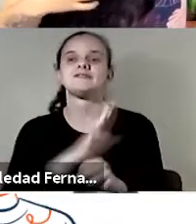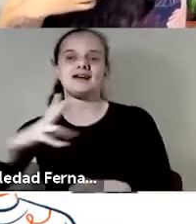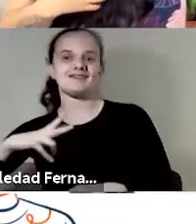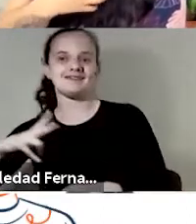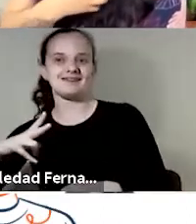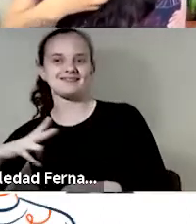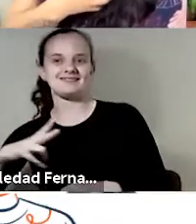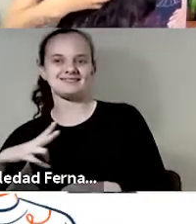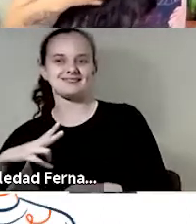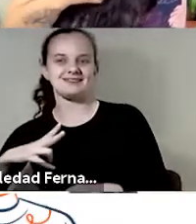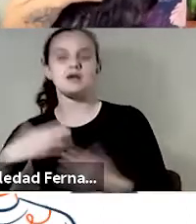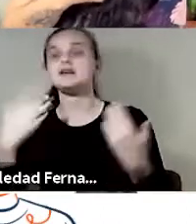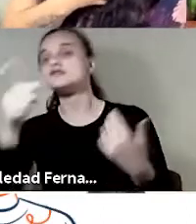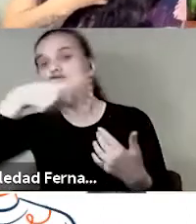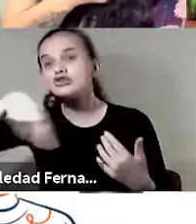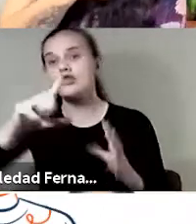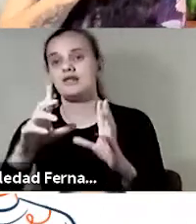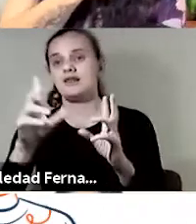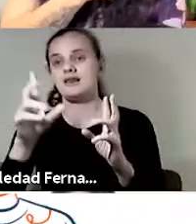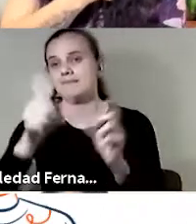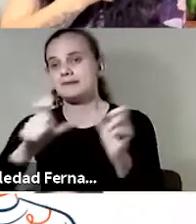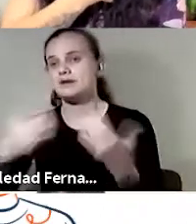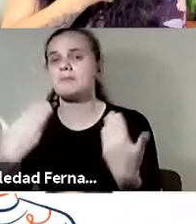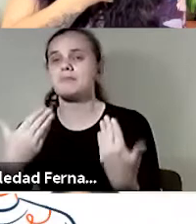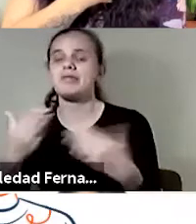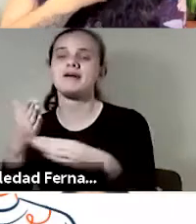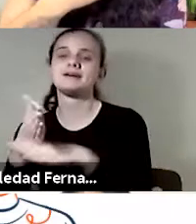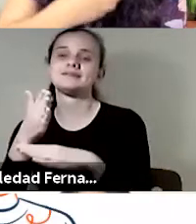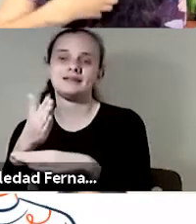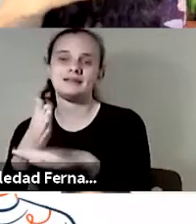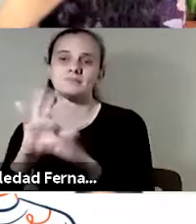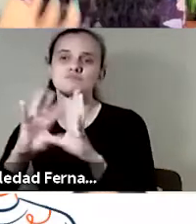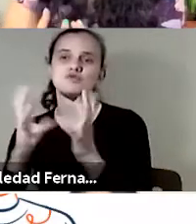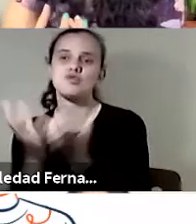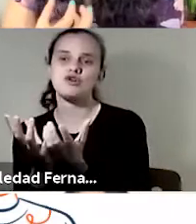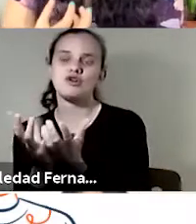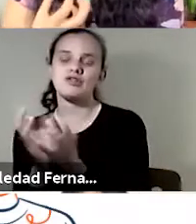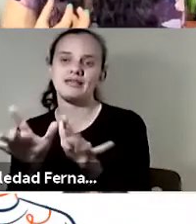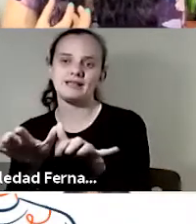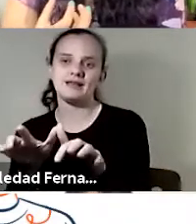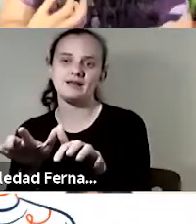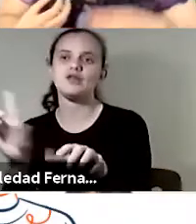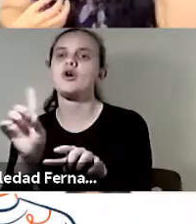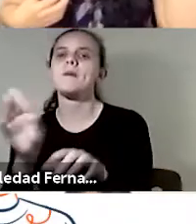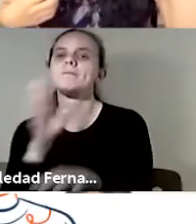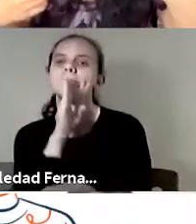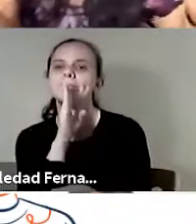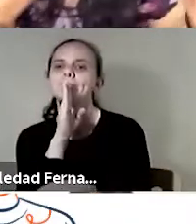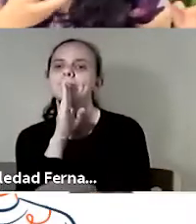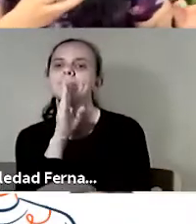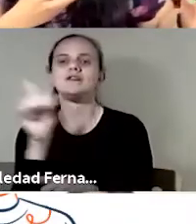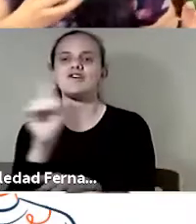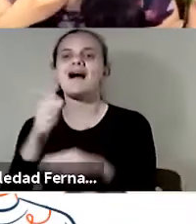diversidad, y porque su diversidad es la riqueza, puedan acceder al mundo digital. Y no